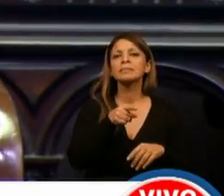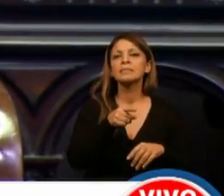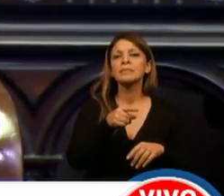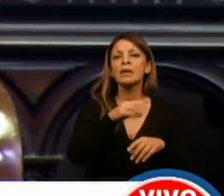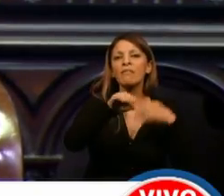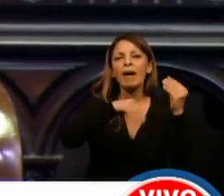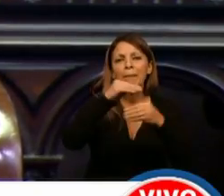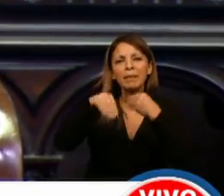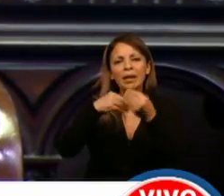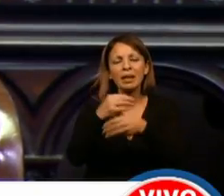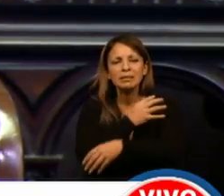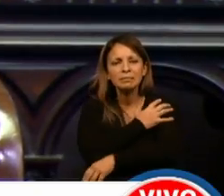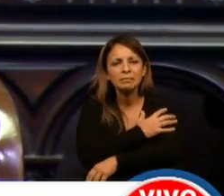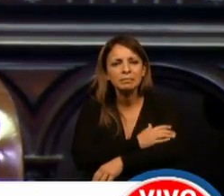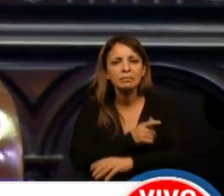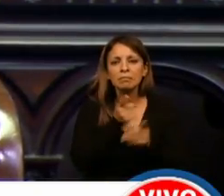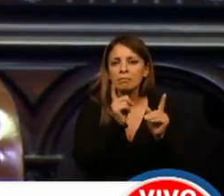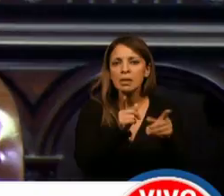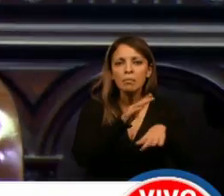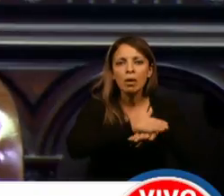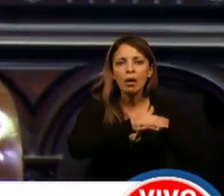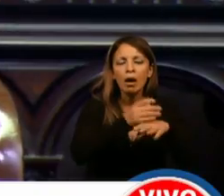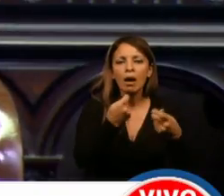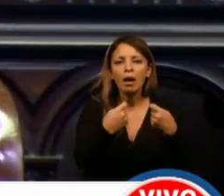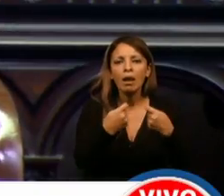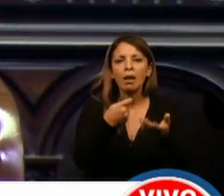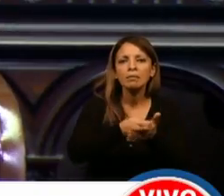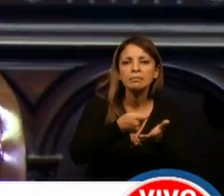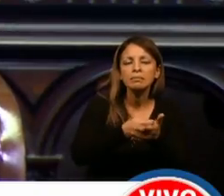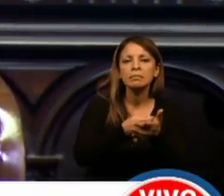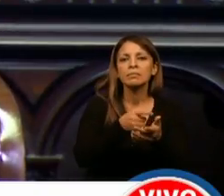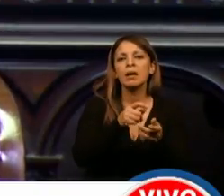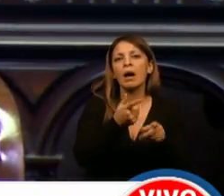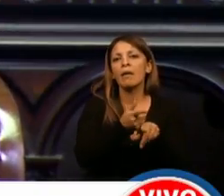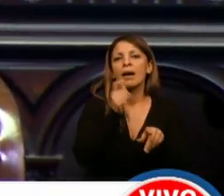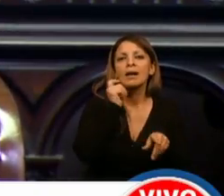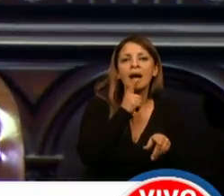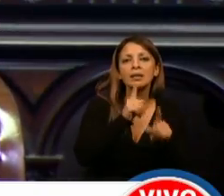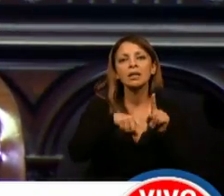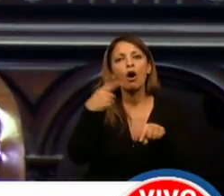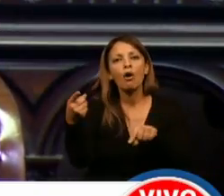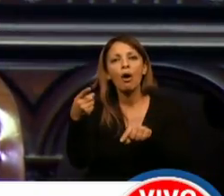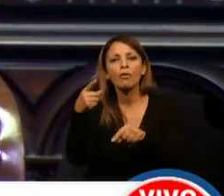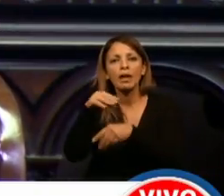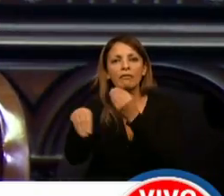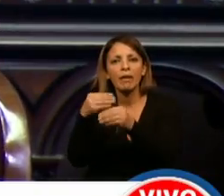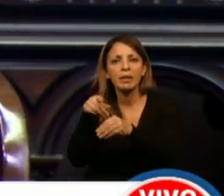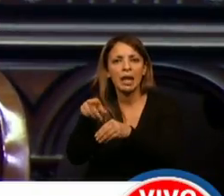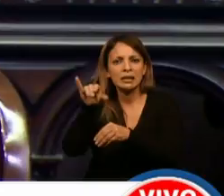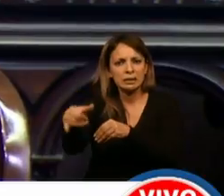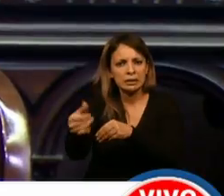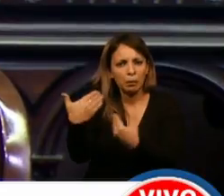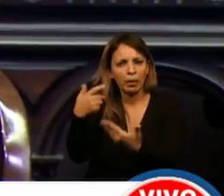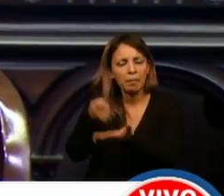humildes financiaban el costo del gas de otras que si lo podían pagar y que inclusive